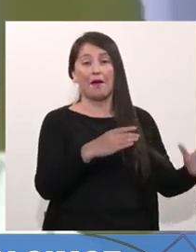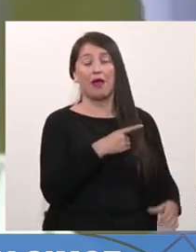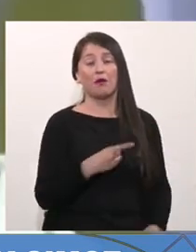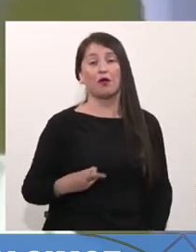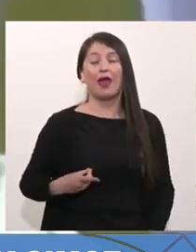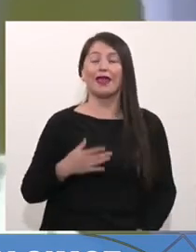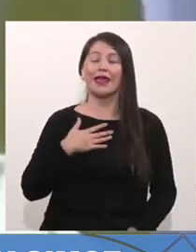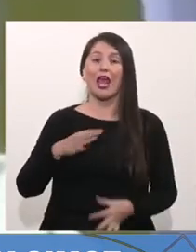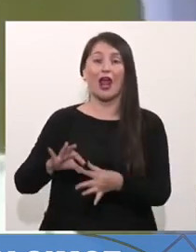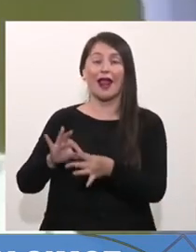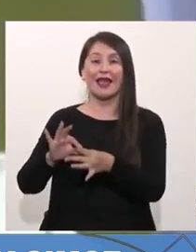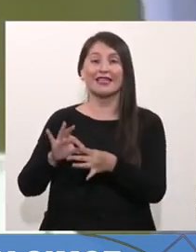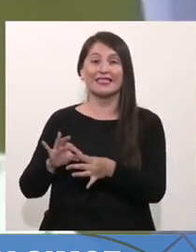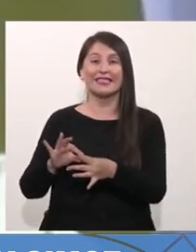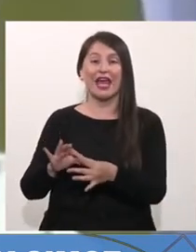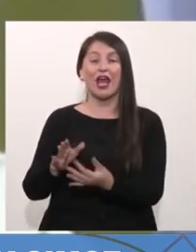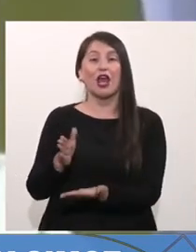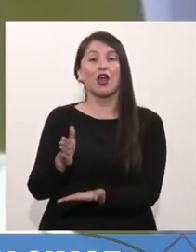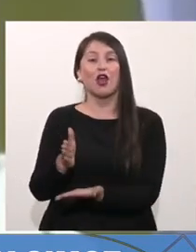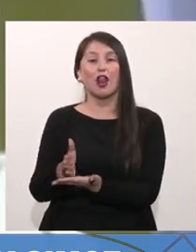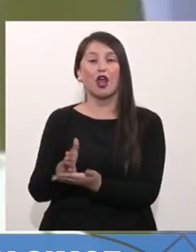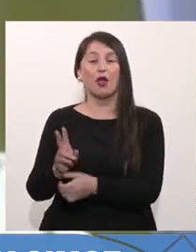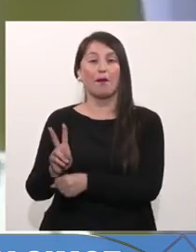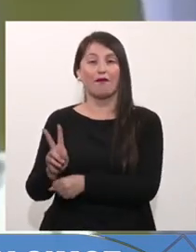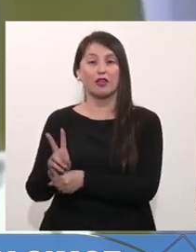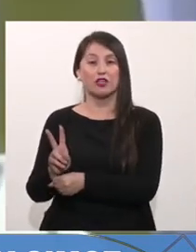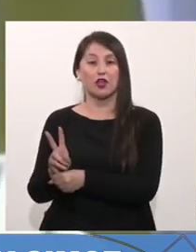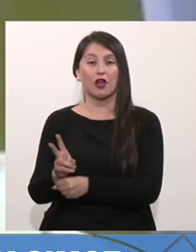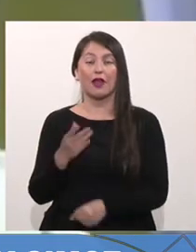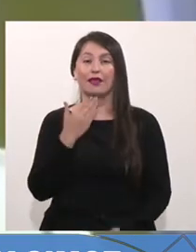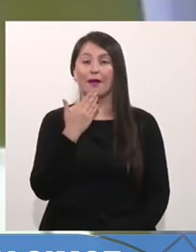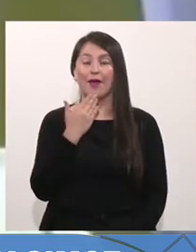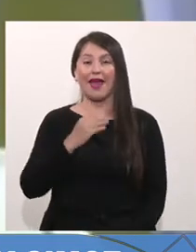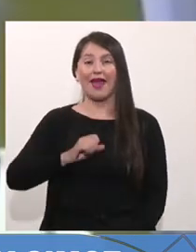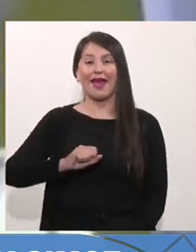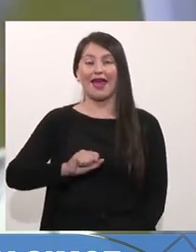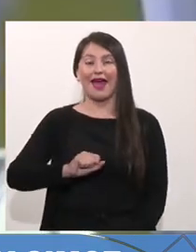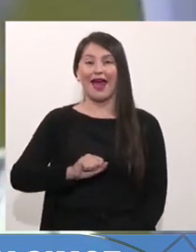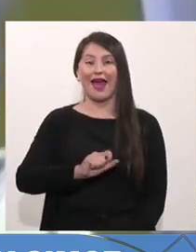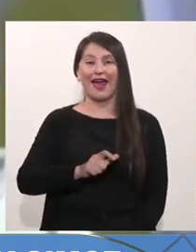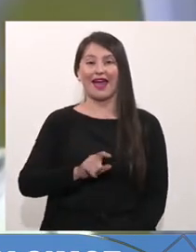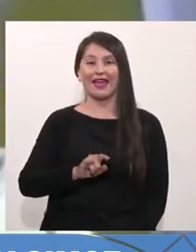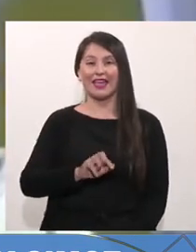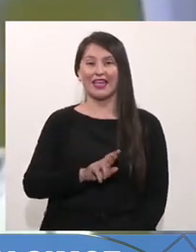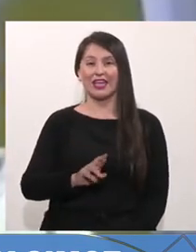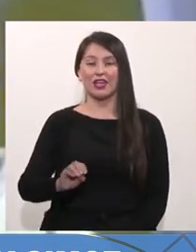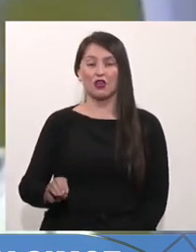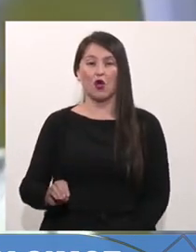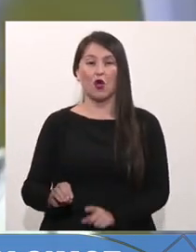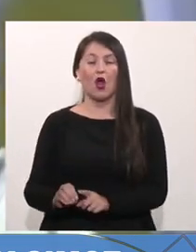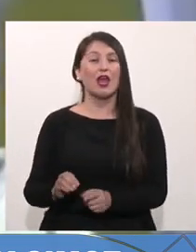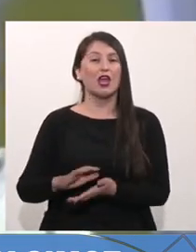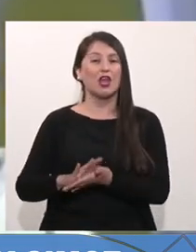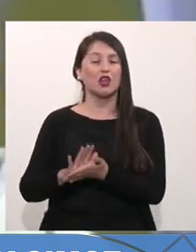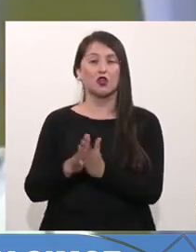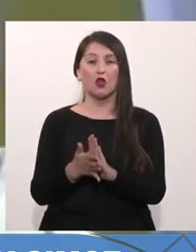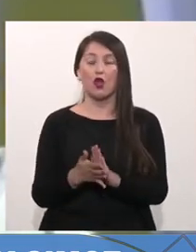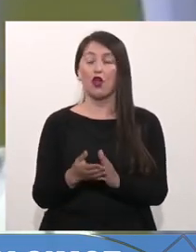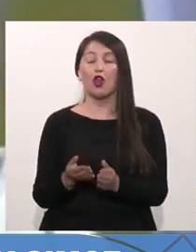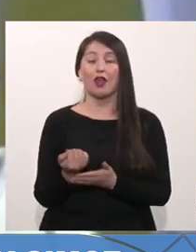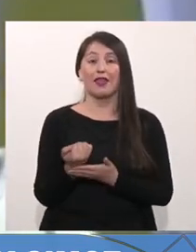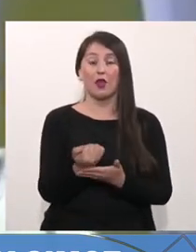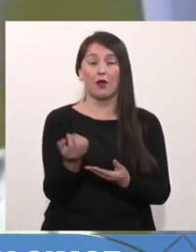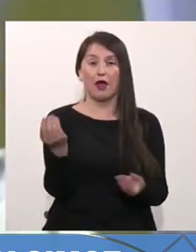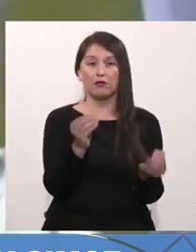al Colegio de Profesores, a su presidente, a Mario Aguilar, quiero agradecer también a Guido Reyes y a todos quienes han contribuido con esta